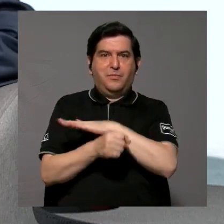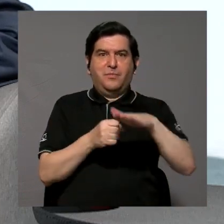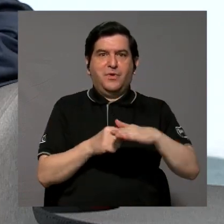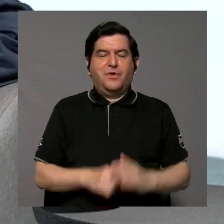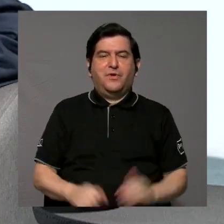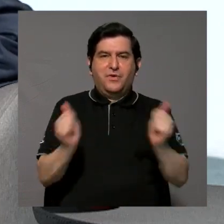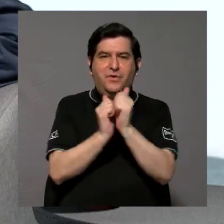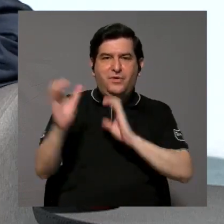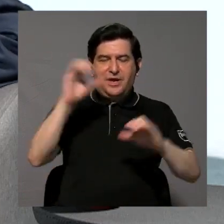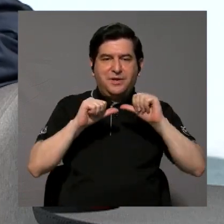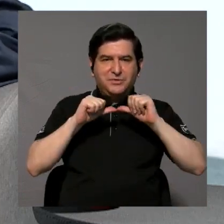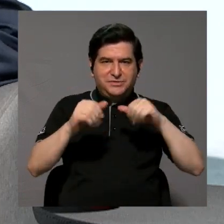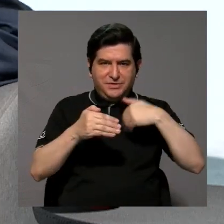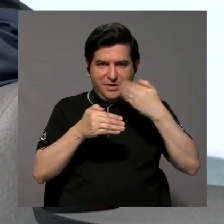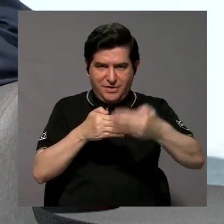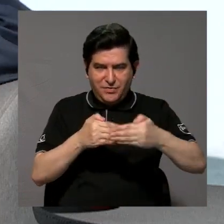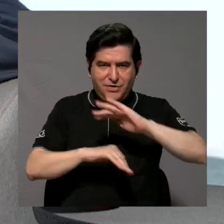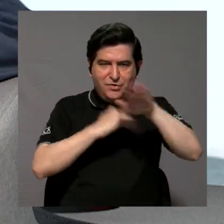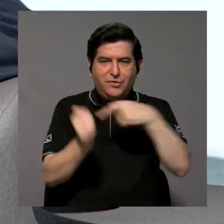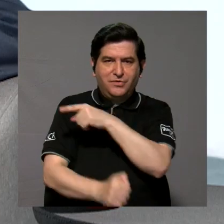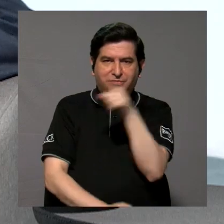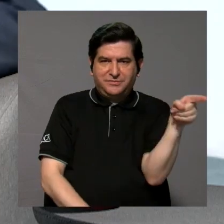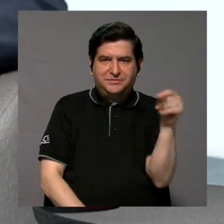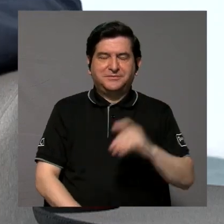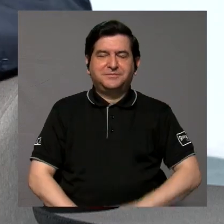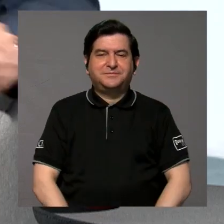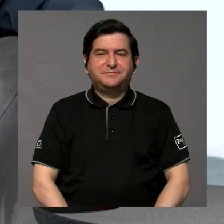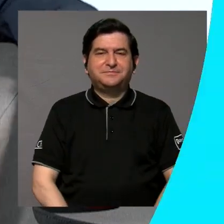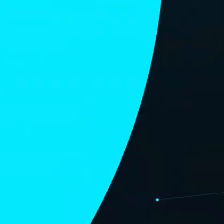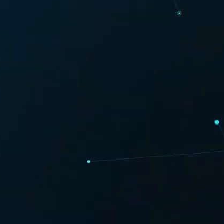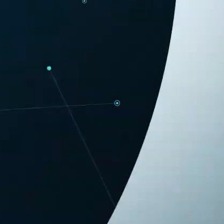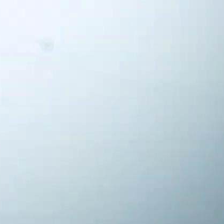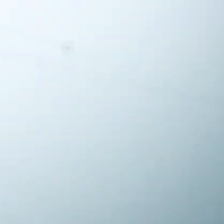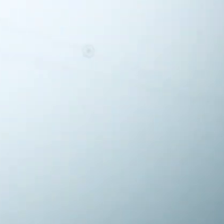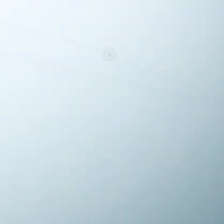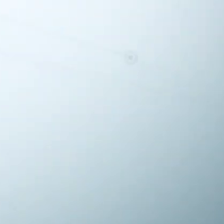Ya regresamos con todas y todos ustedes.